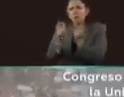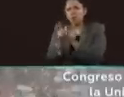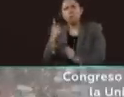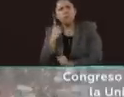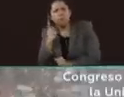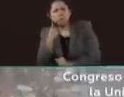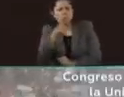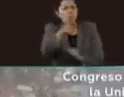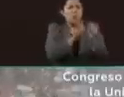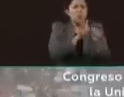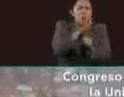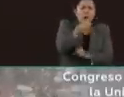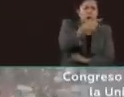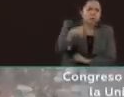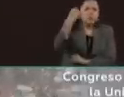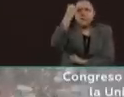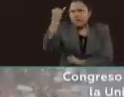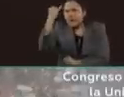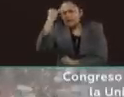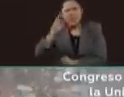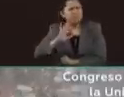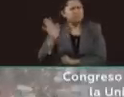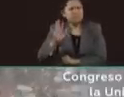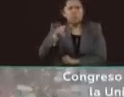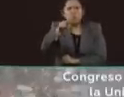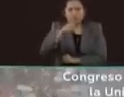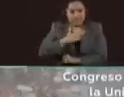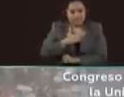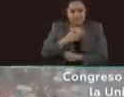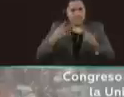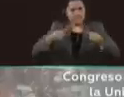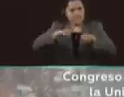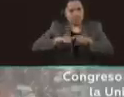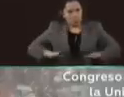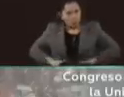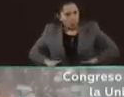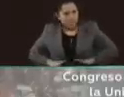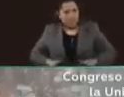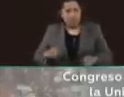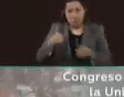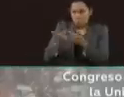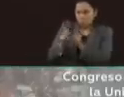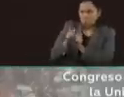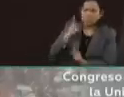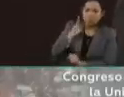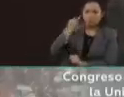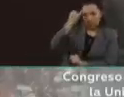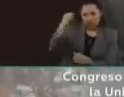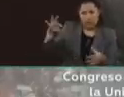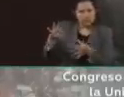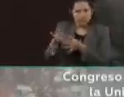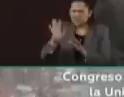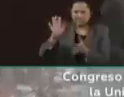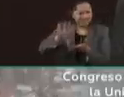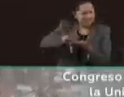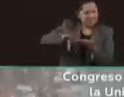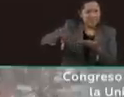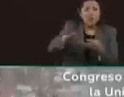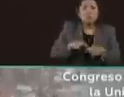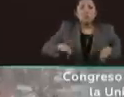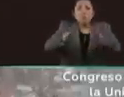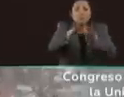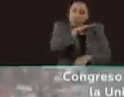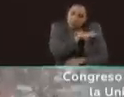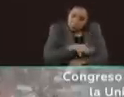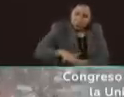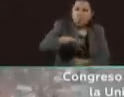lado intereses personales o de grupo y se pongan del lado del pueblo. La historia nos